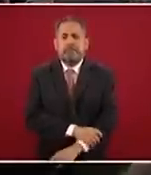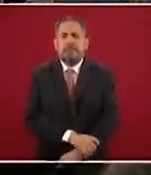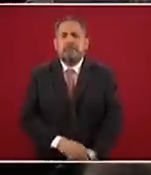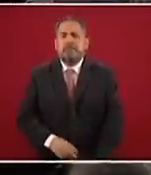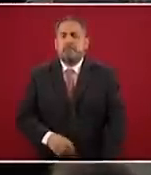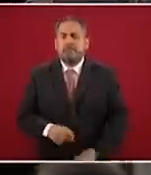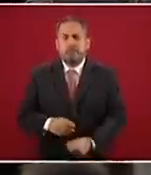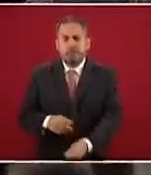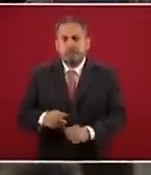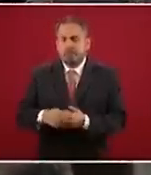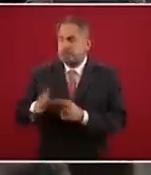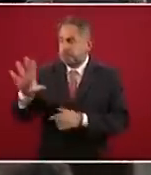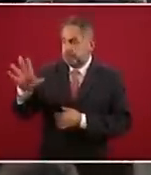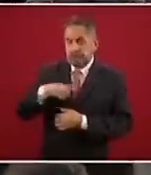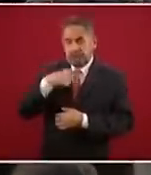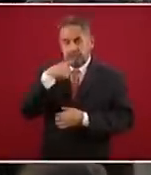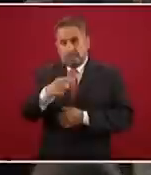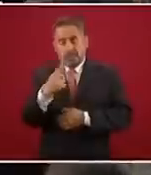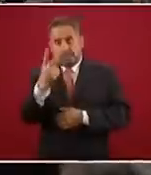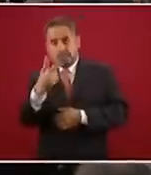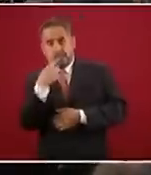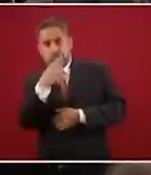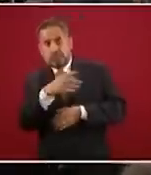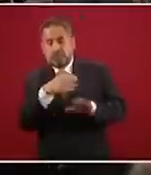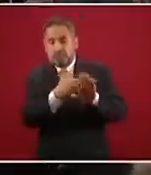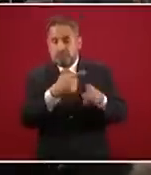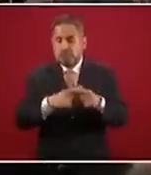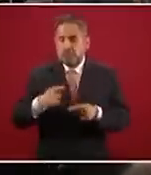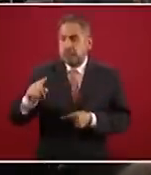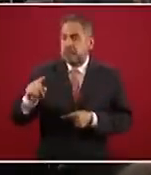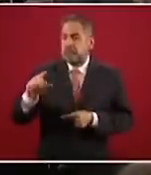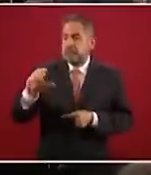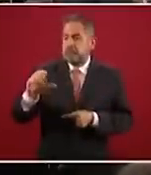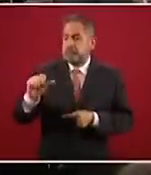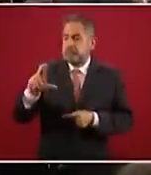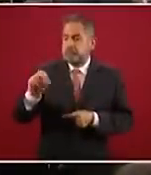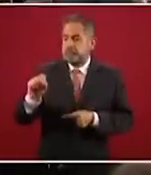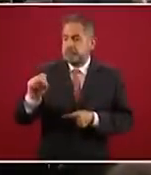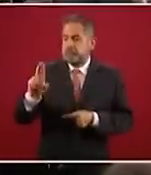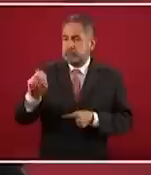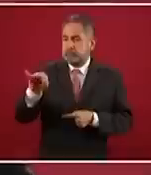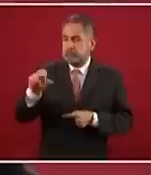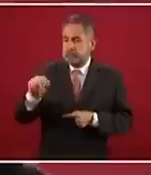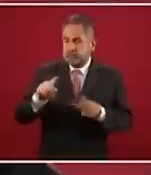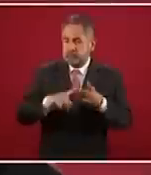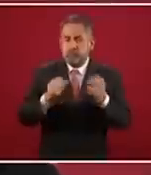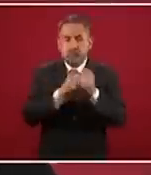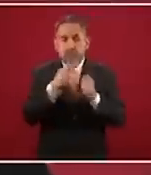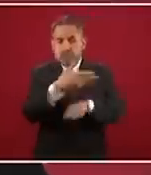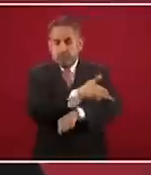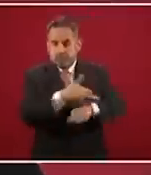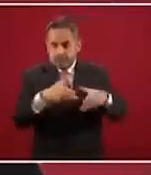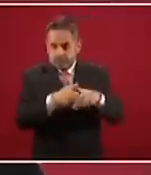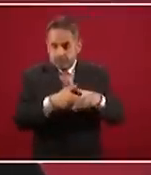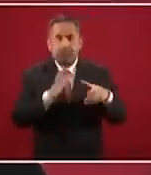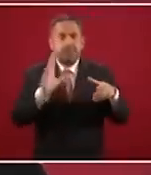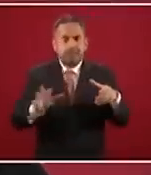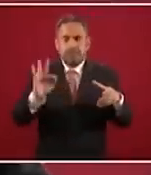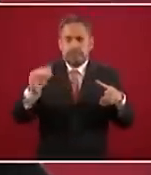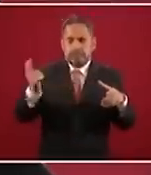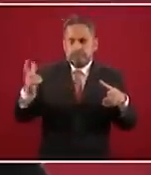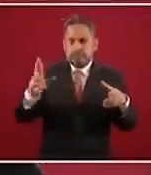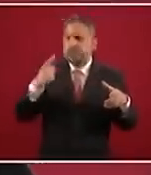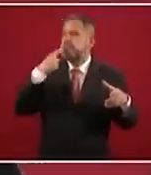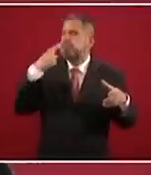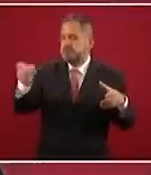2 denuncias en contra de Carlos Romero de Champs y sus familiares cercanos y colaboradores ante la Fiscalía General de la República.